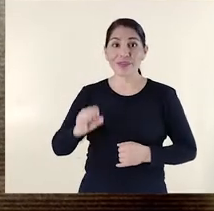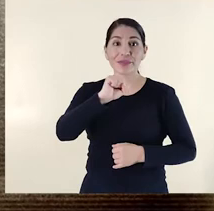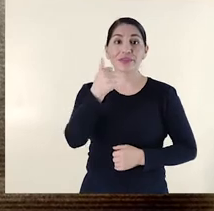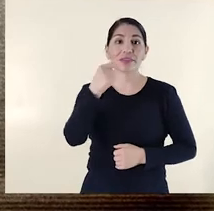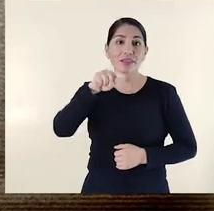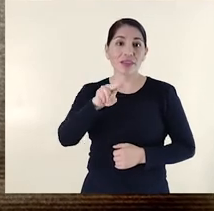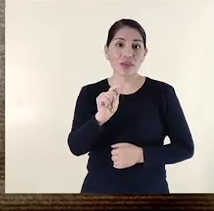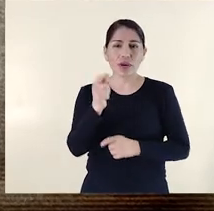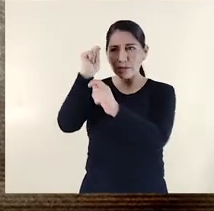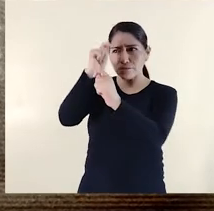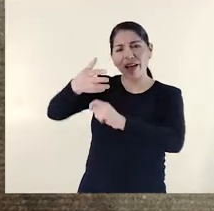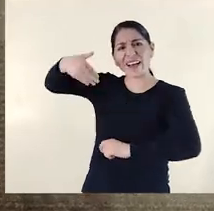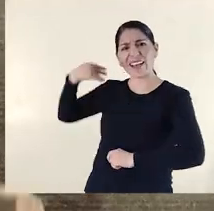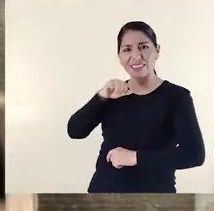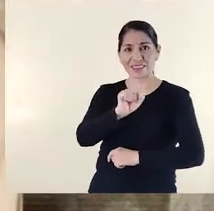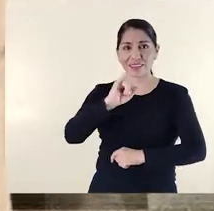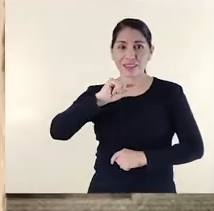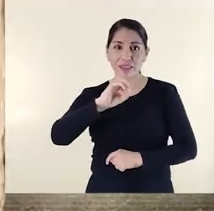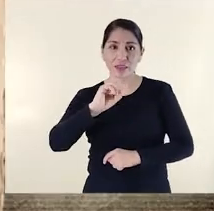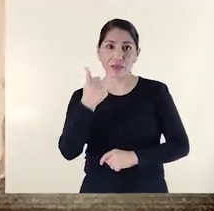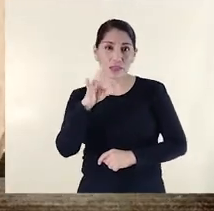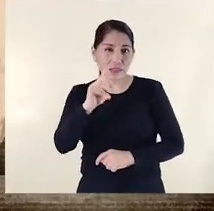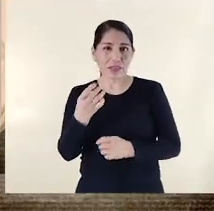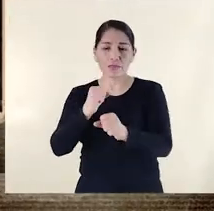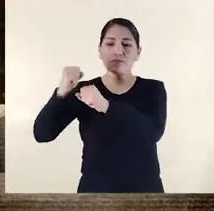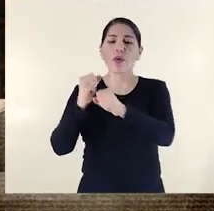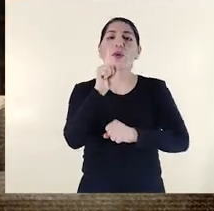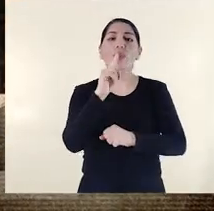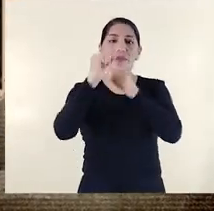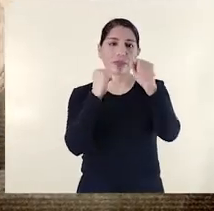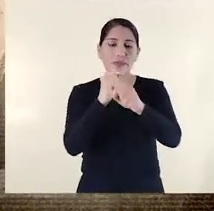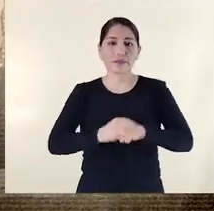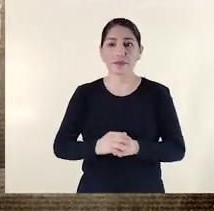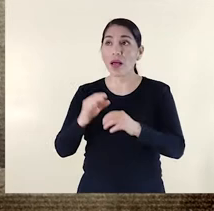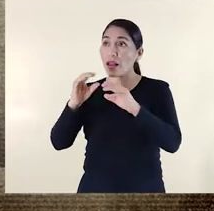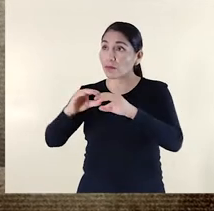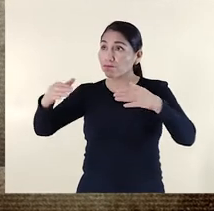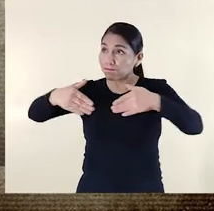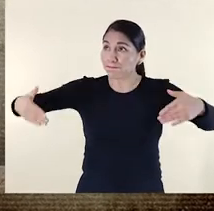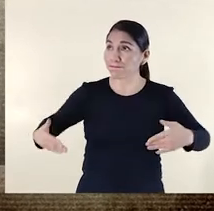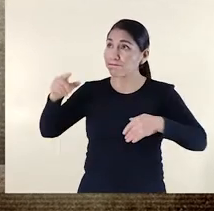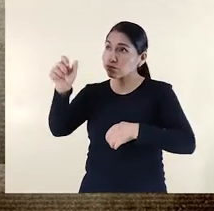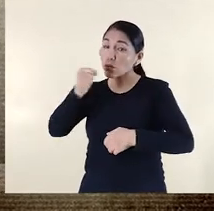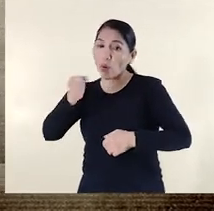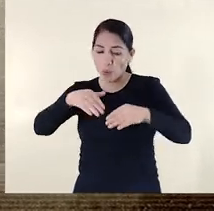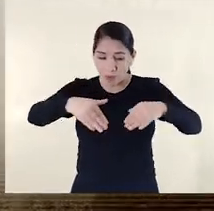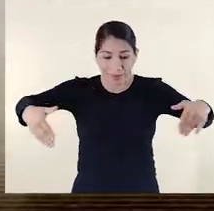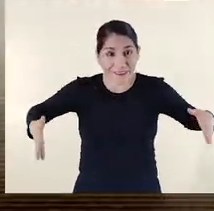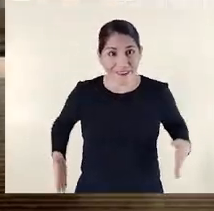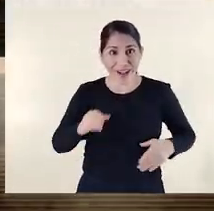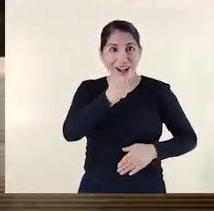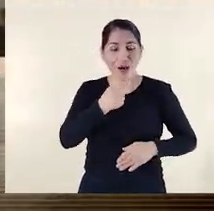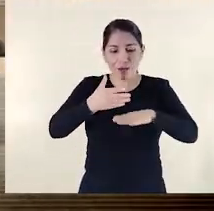la iglesia del Señor del Santuario, una talla de siglo XVII que sale en procesión anual. El coro alto y el coro